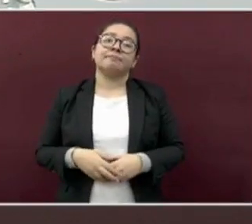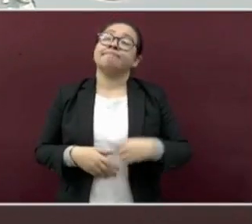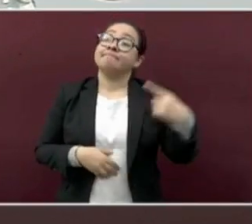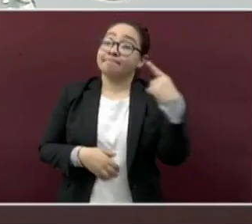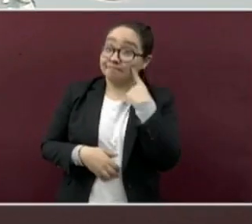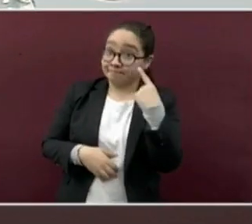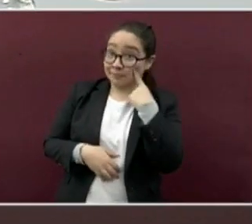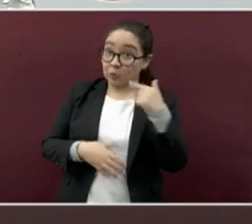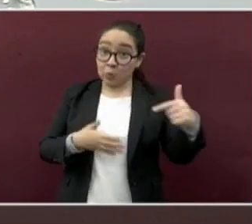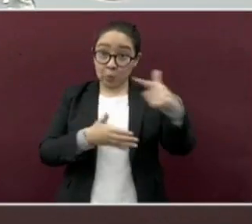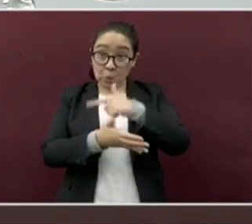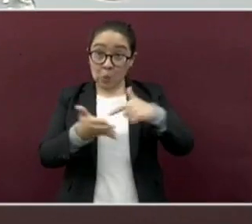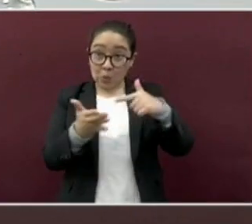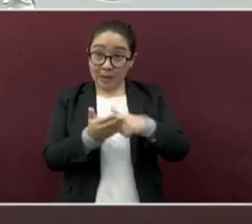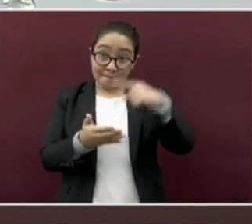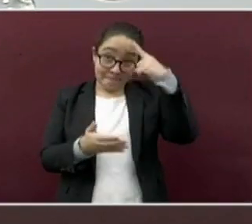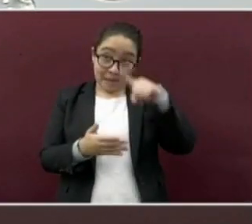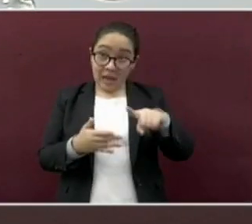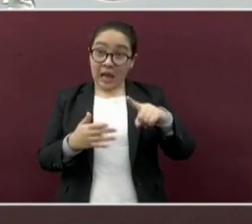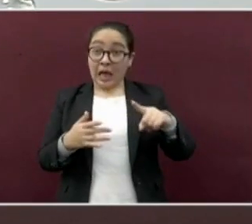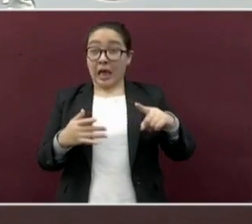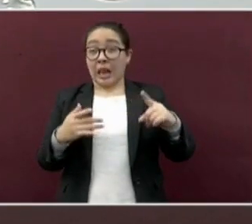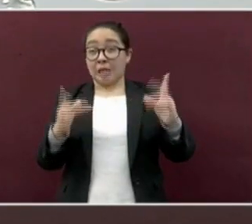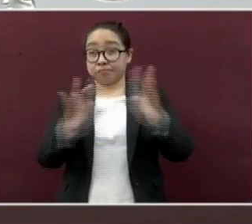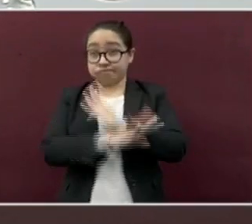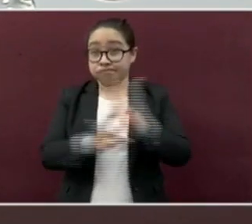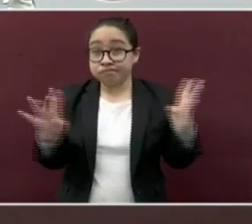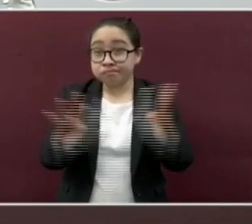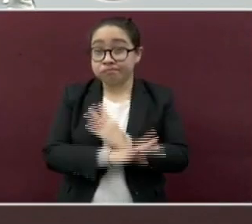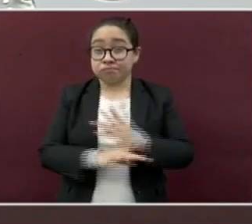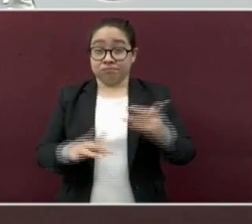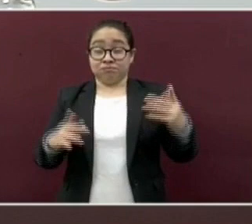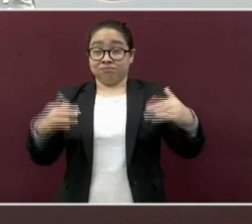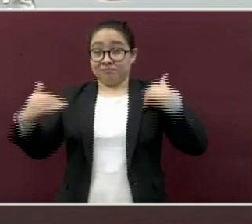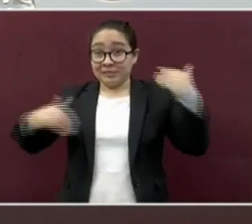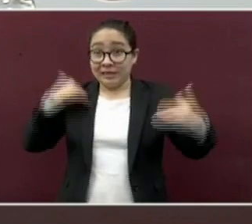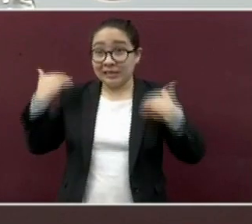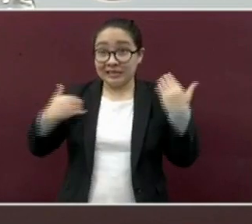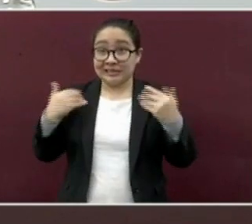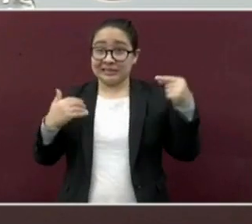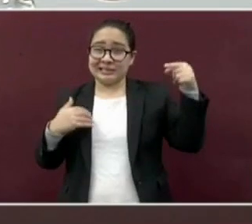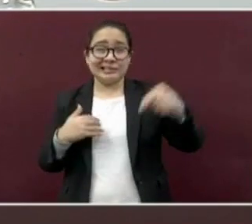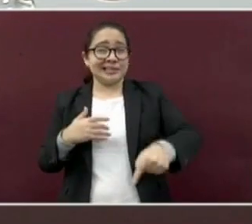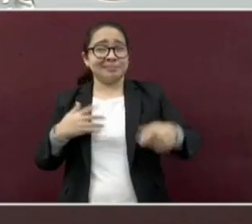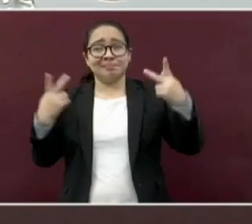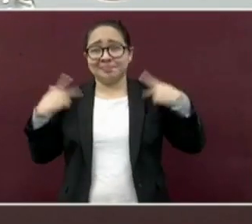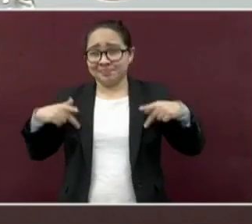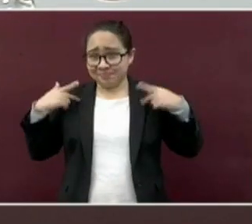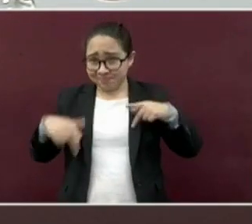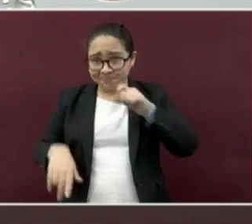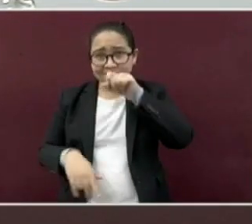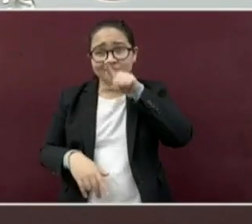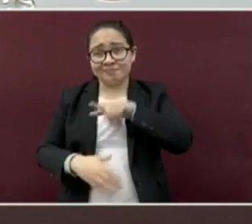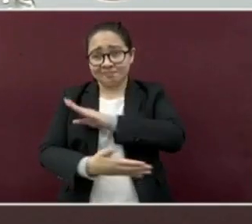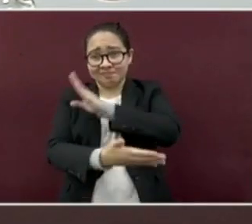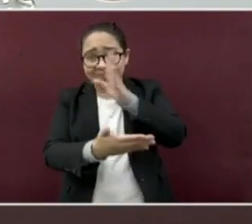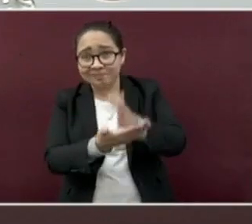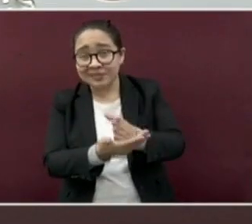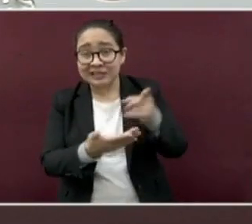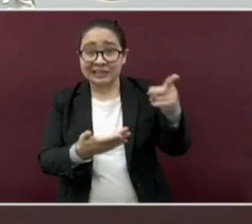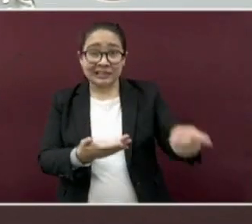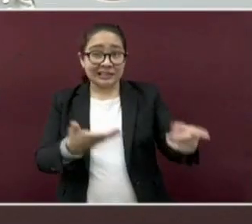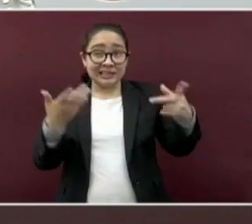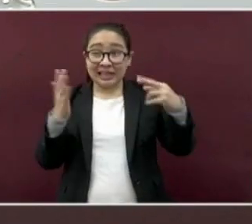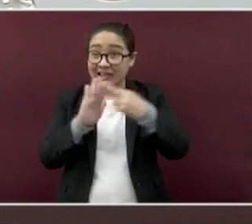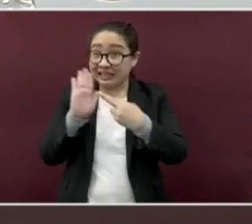sitios de entretenimiento o esparcimiento social también son visitados por personas. Y si ahí no llevan